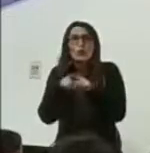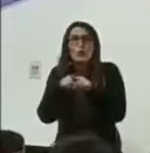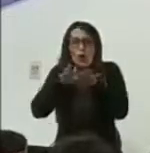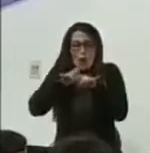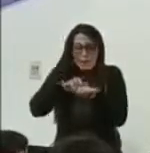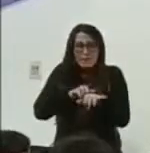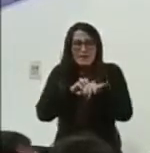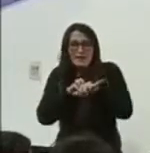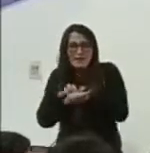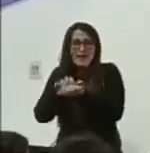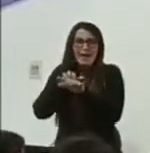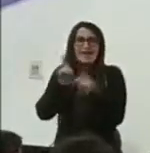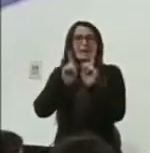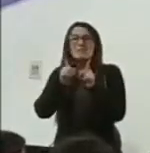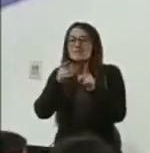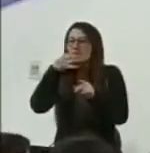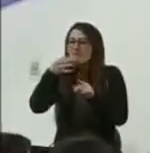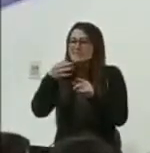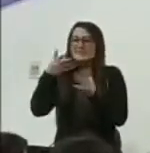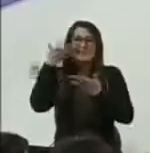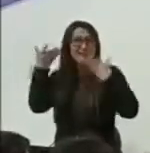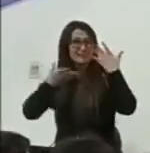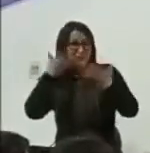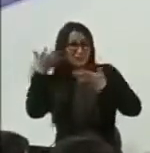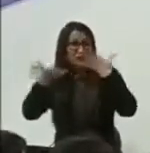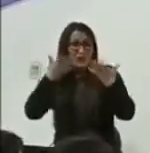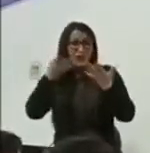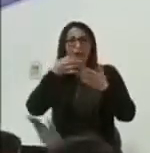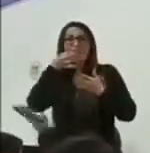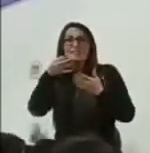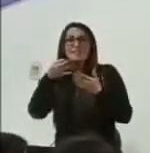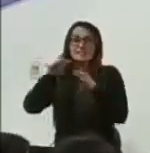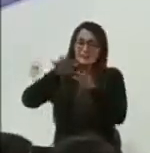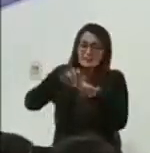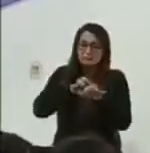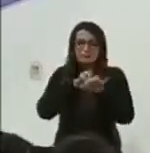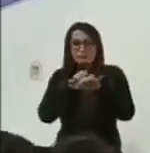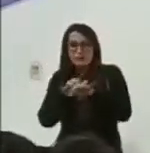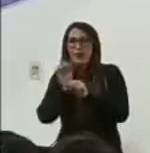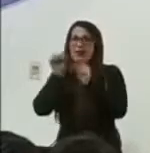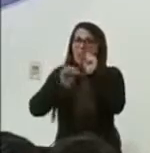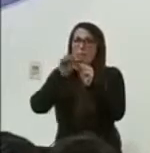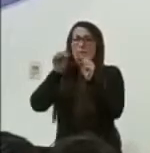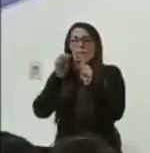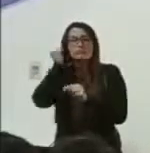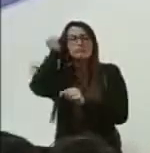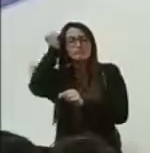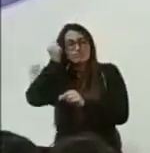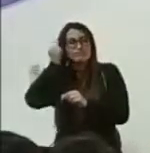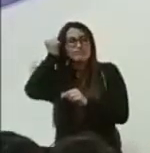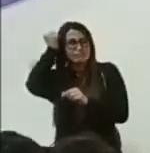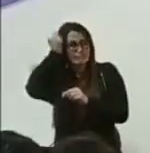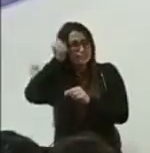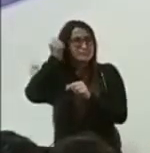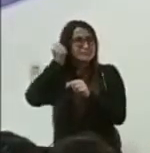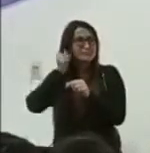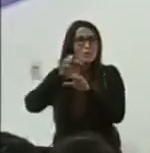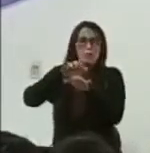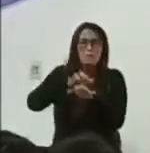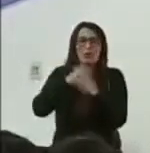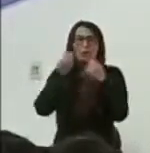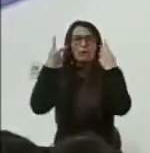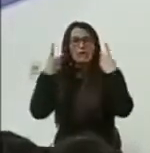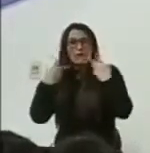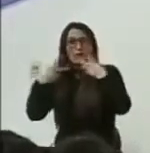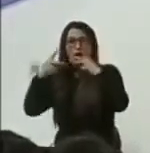Biglietti en esa canción que dice que las hormiguitas van cargando sus sueños y que su viaje